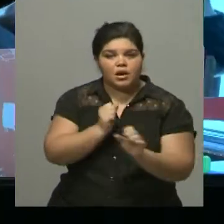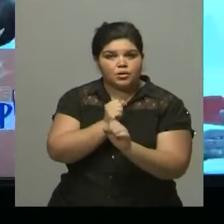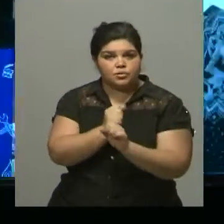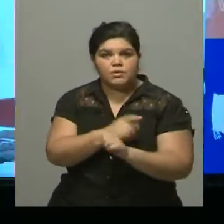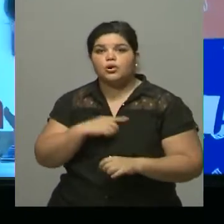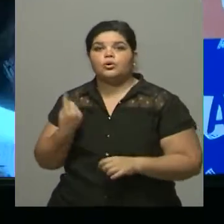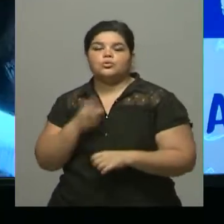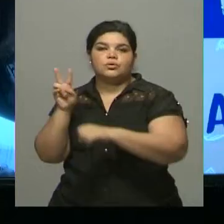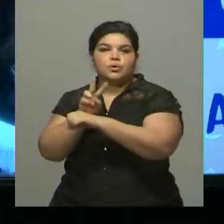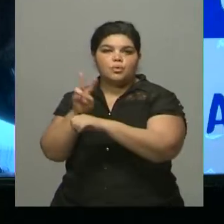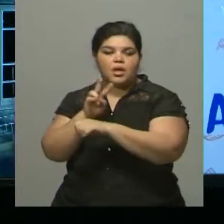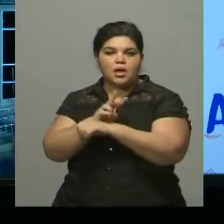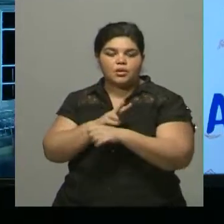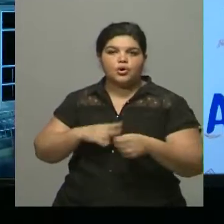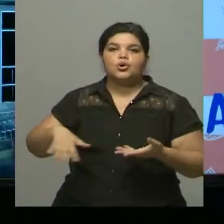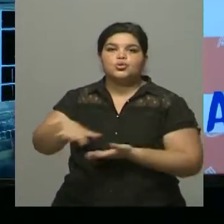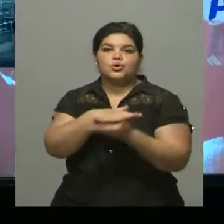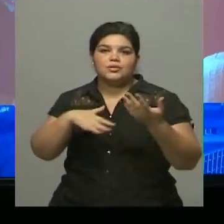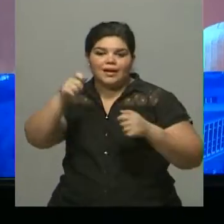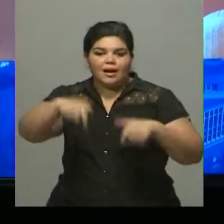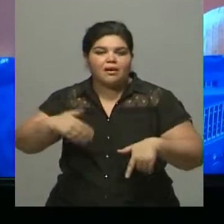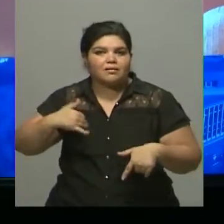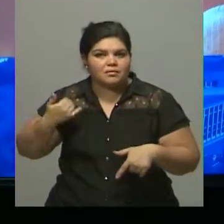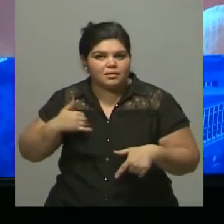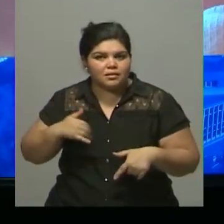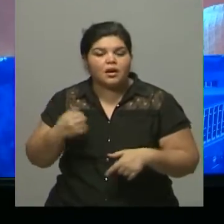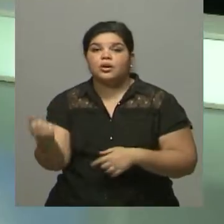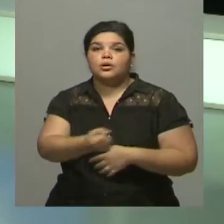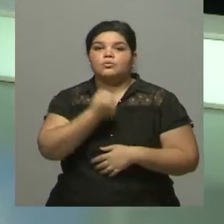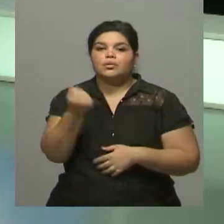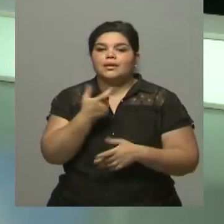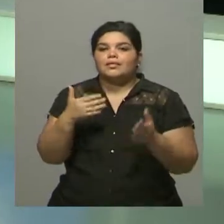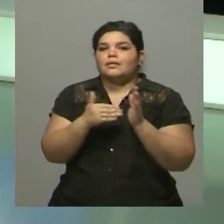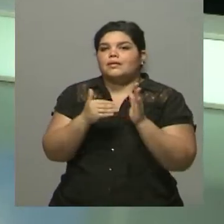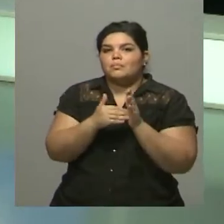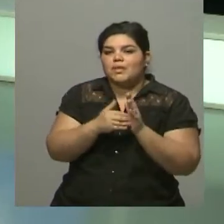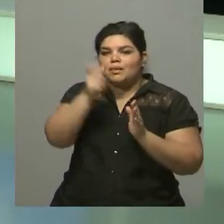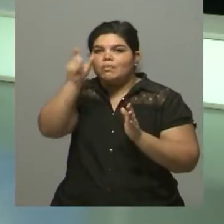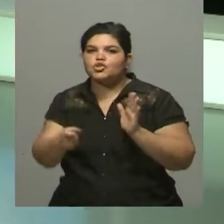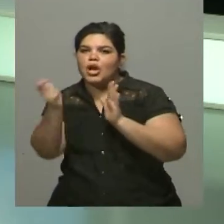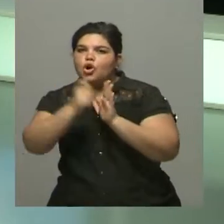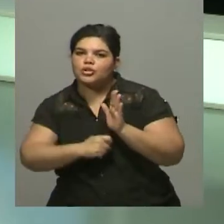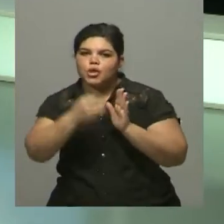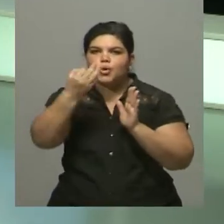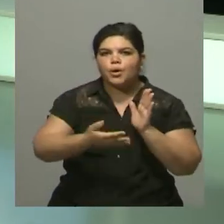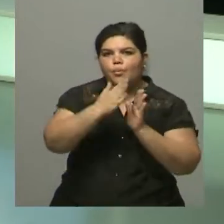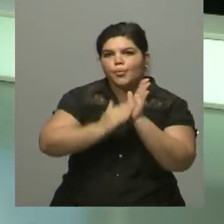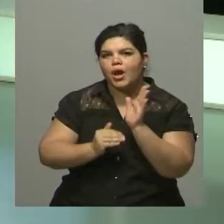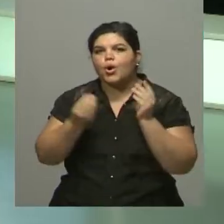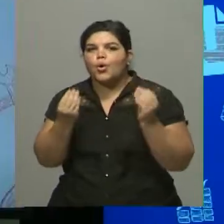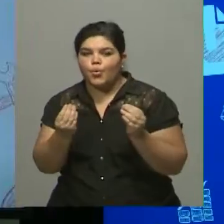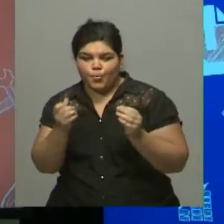seguridad social en la Argentina está en función del tipo de relación laboral que tenga una persona con su empleador o su ámbito